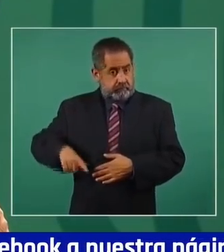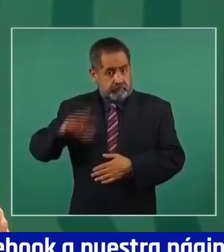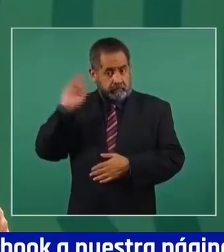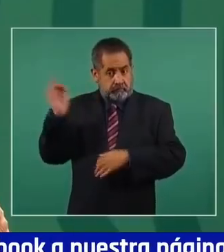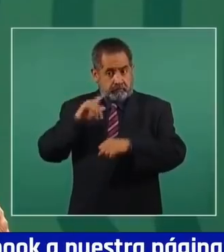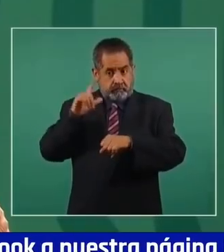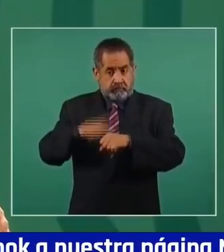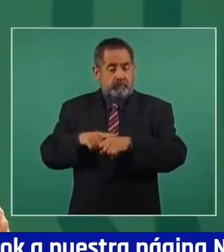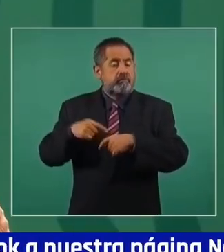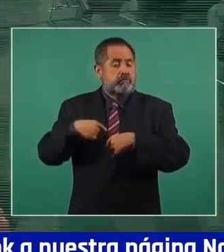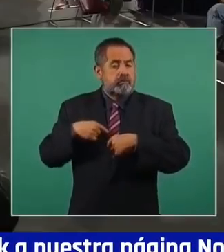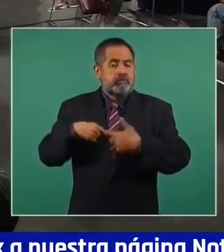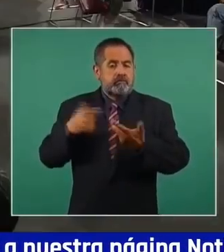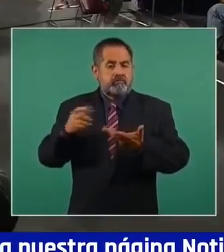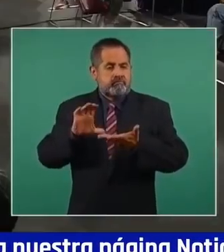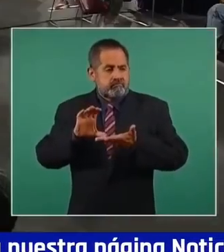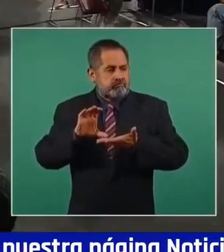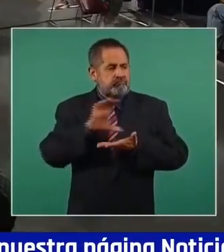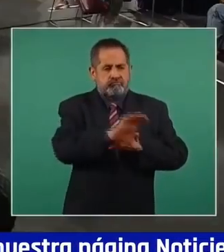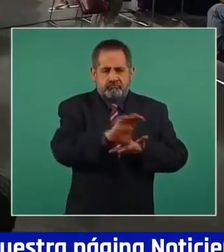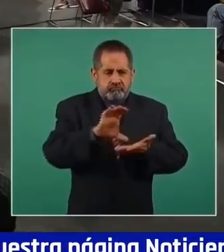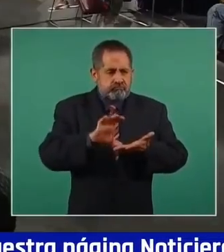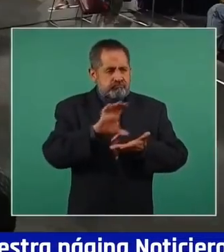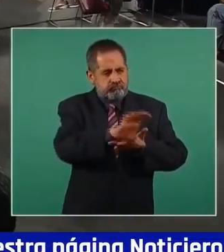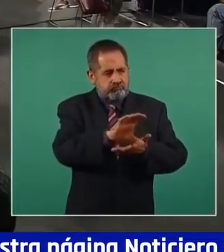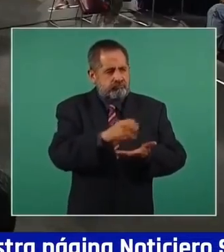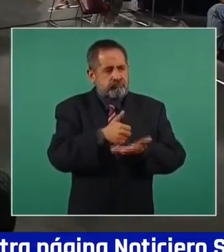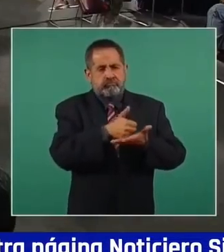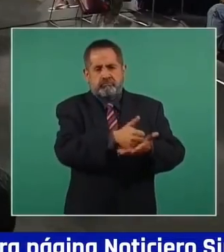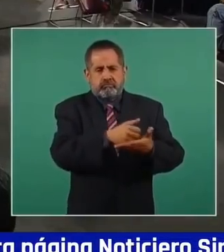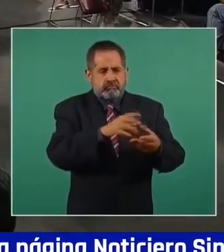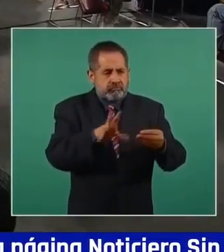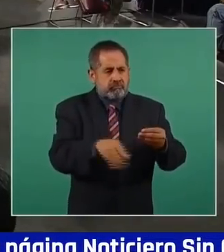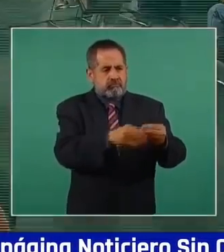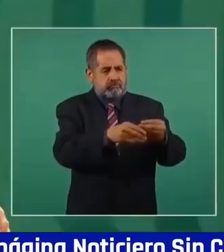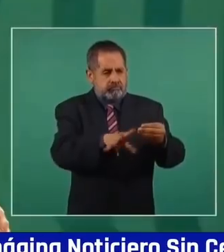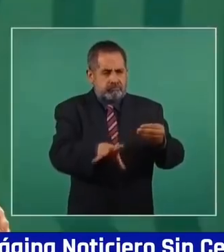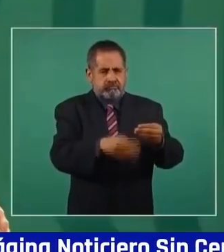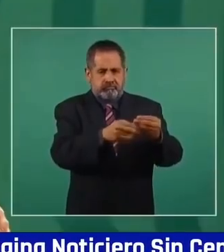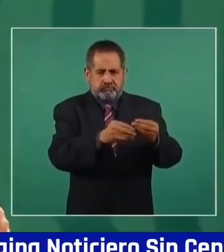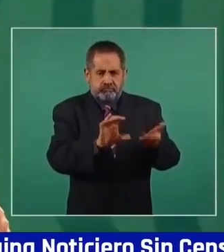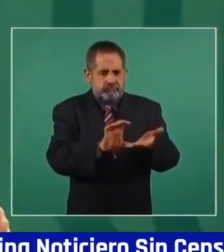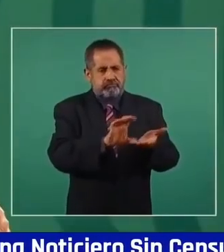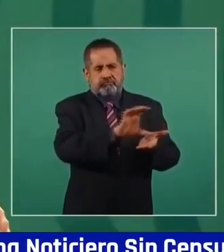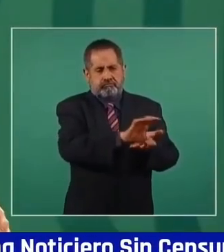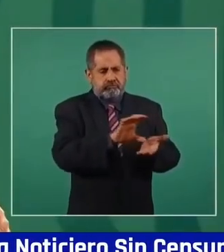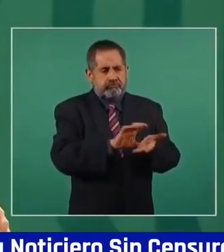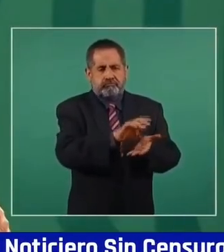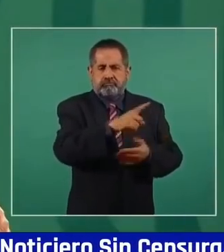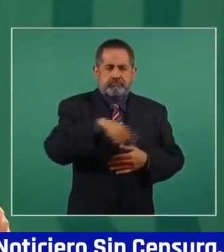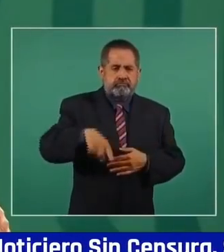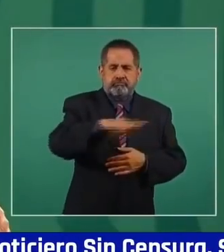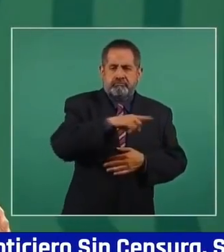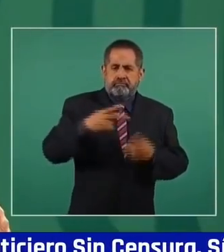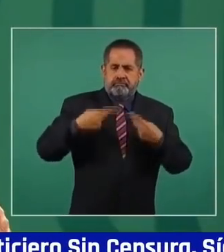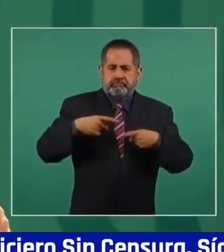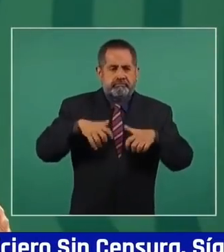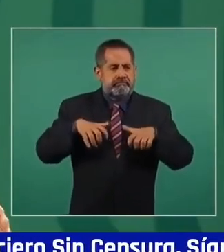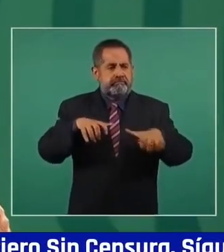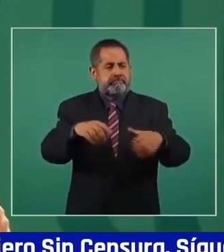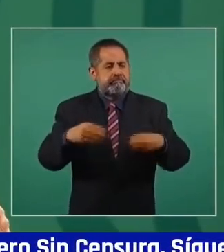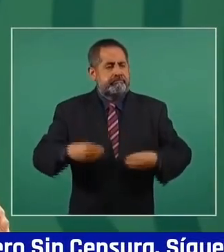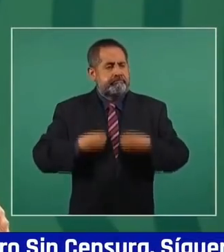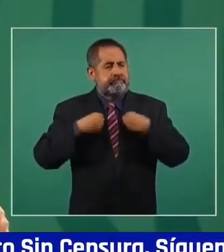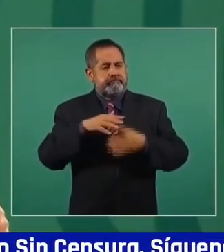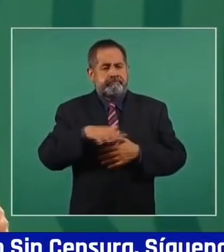se han mantenido subsidios para que las poblaciones que